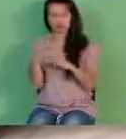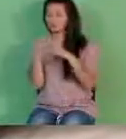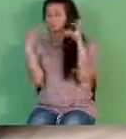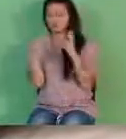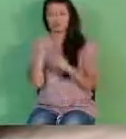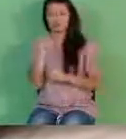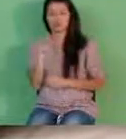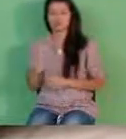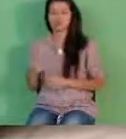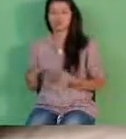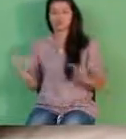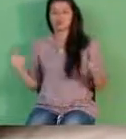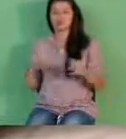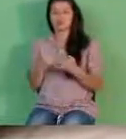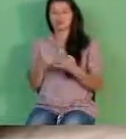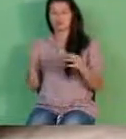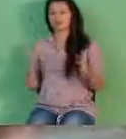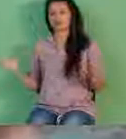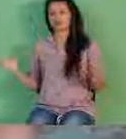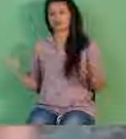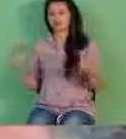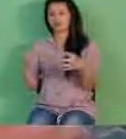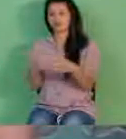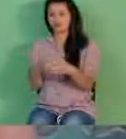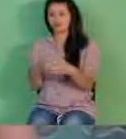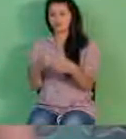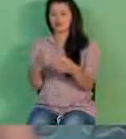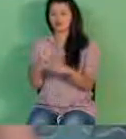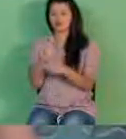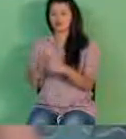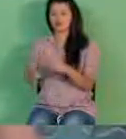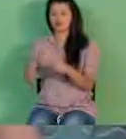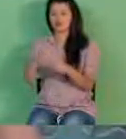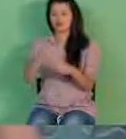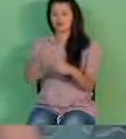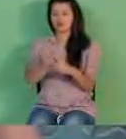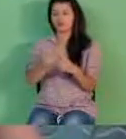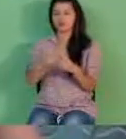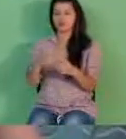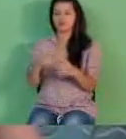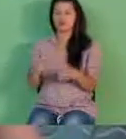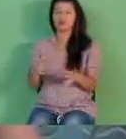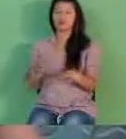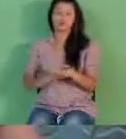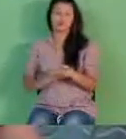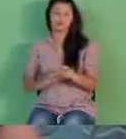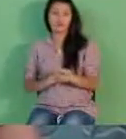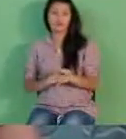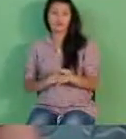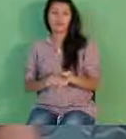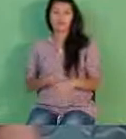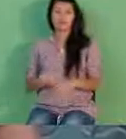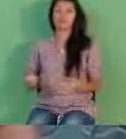estamos ya como cerrando lo que es nuestra parte digamos que social y de prevención del hospital pues primero